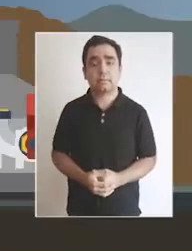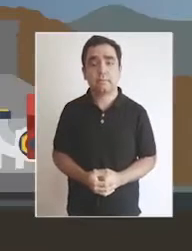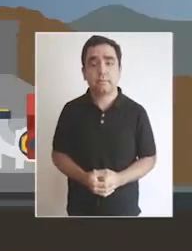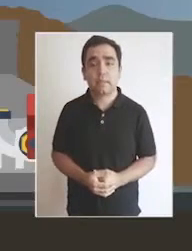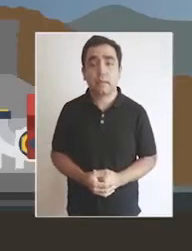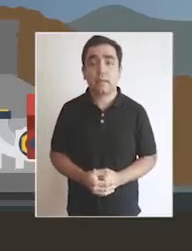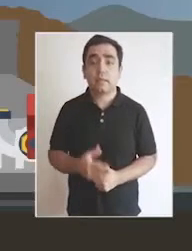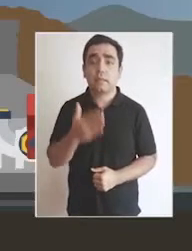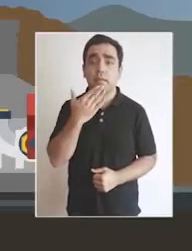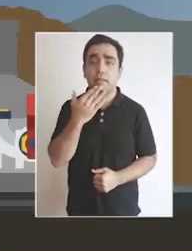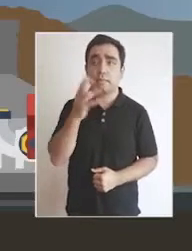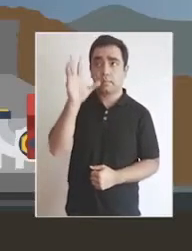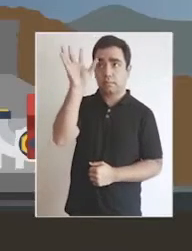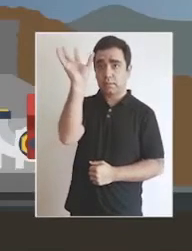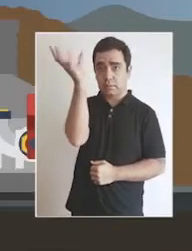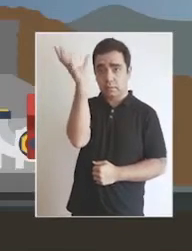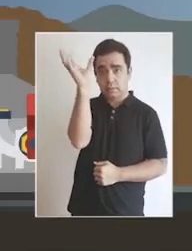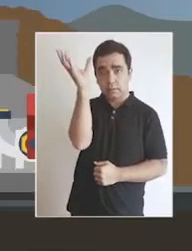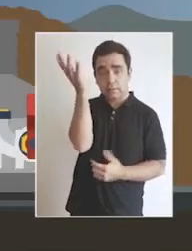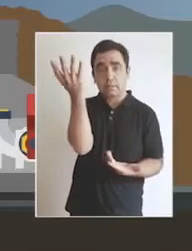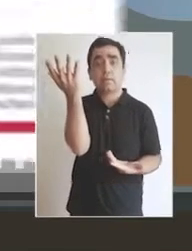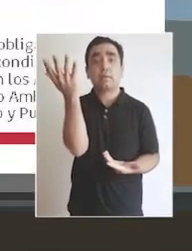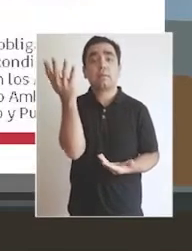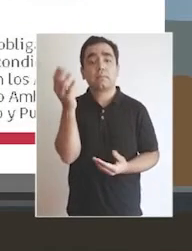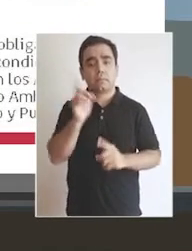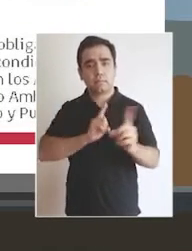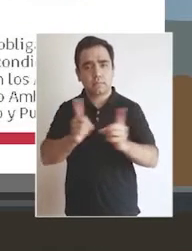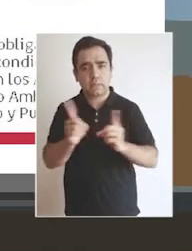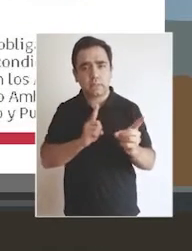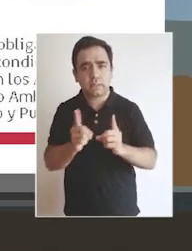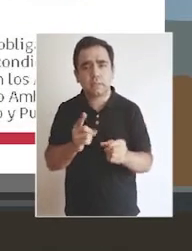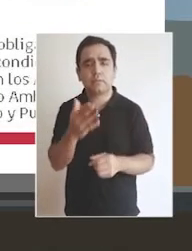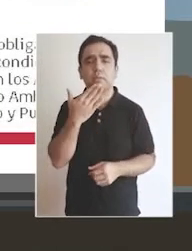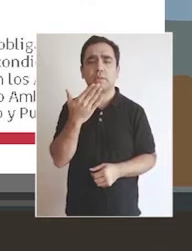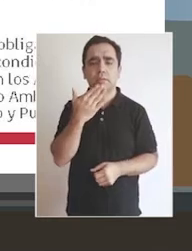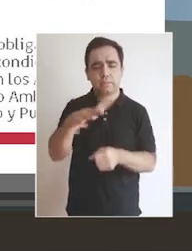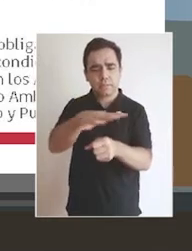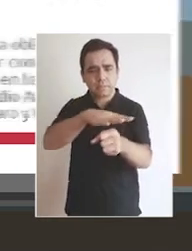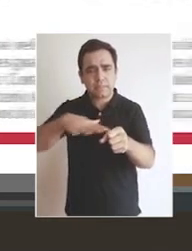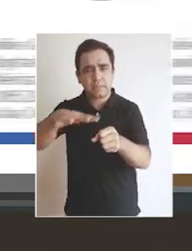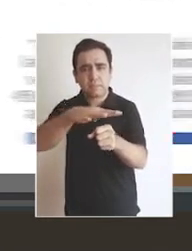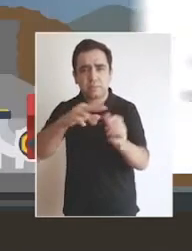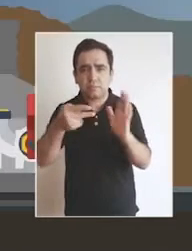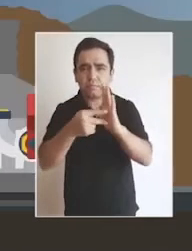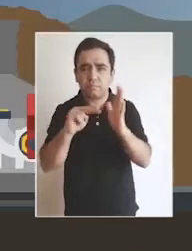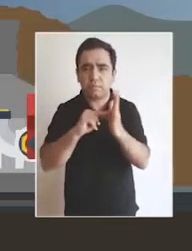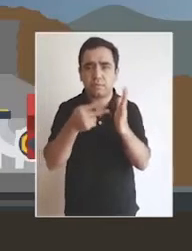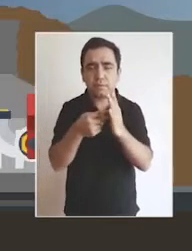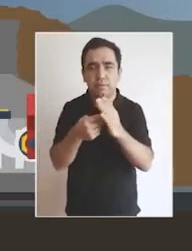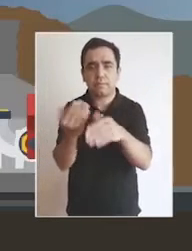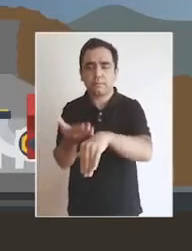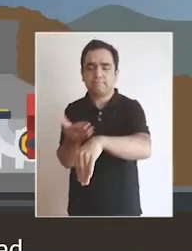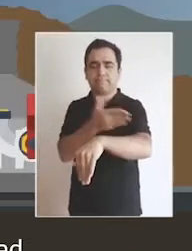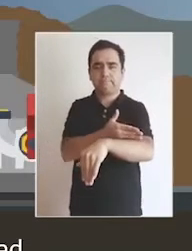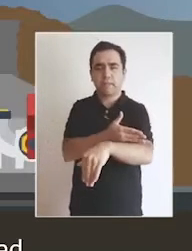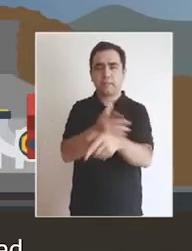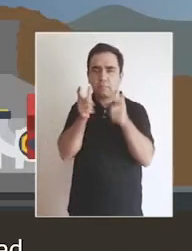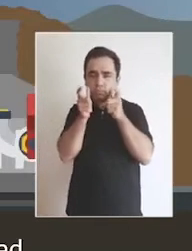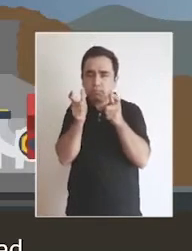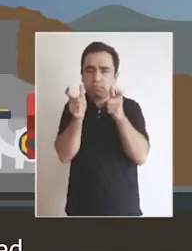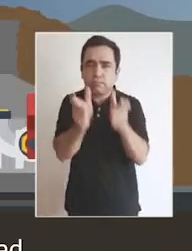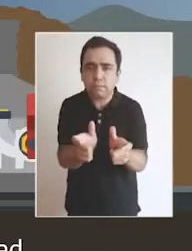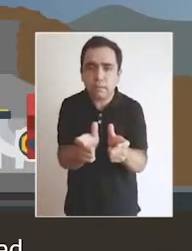airecqp.mma.gov.cl. Con el pronóstico meteorológico, la gestión de episodios críticos nos permite actuar preventivamente, obligando a las empresas